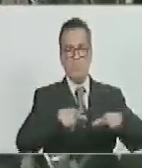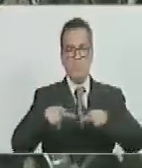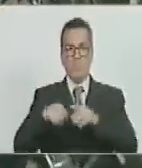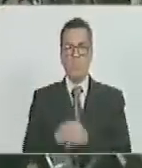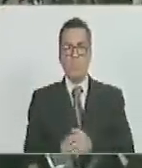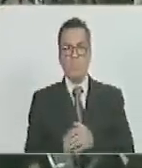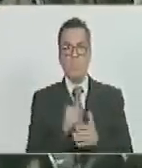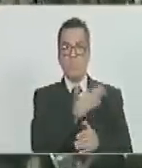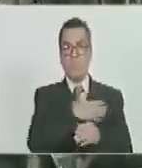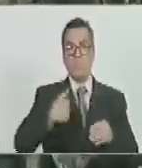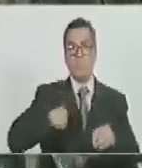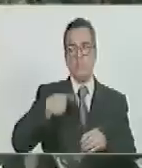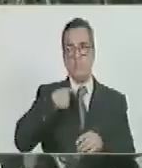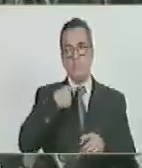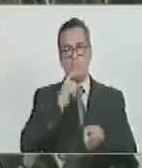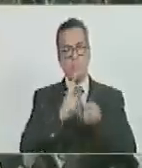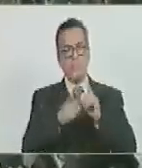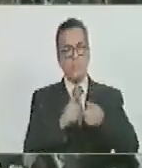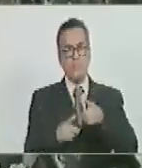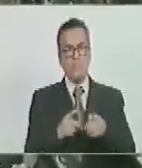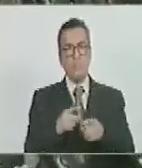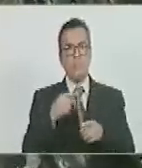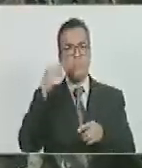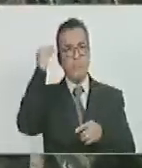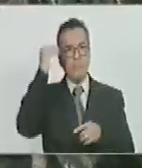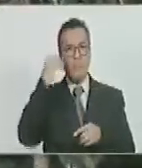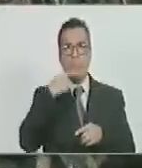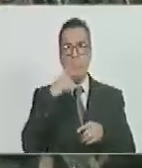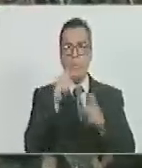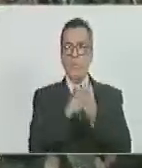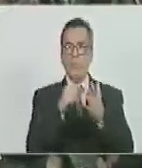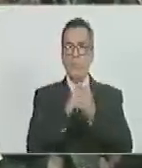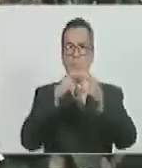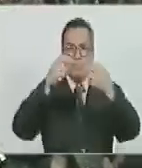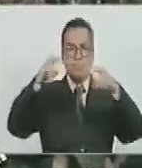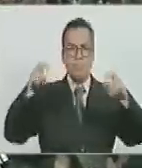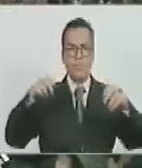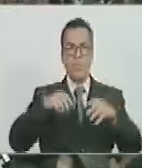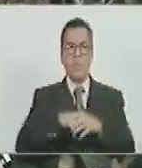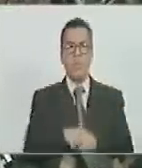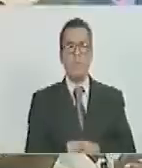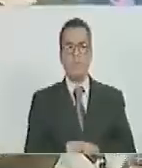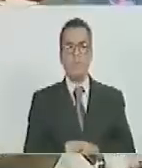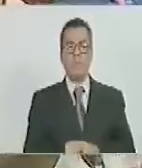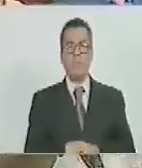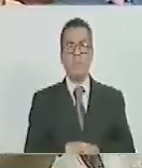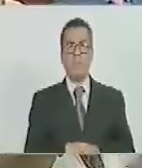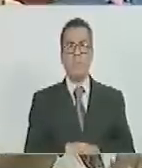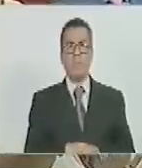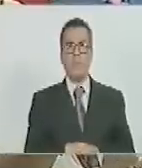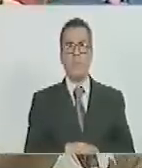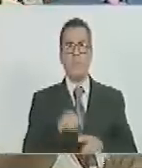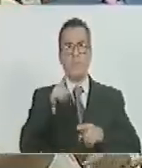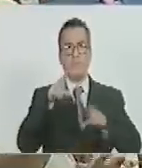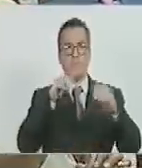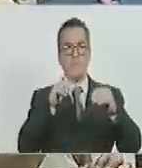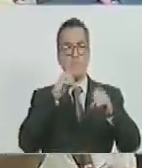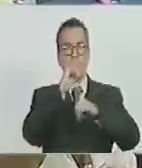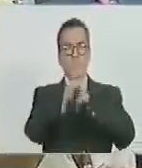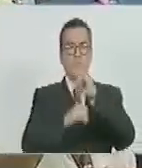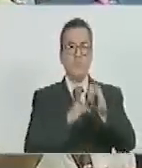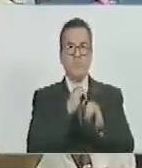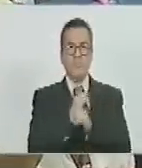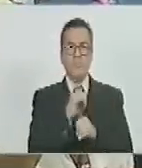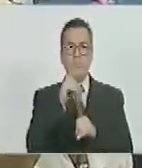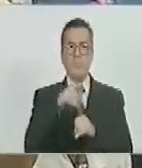Y quiero hacer algunas consideraciones muy puntuales, porque este tema va a dar de qué hablar a nivel